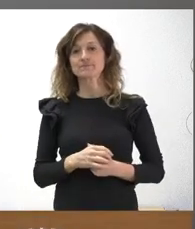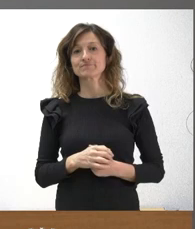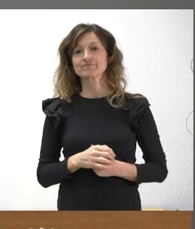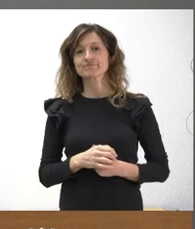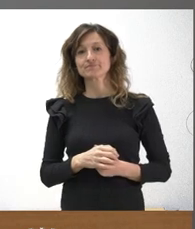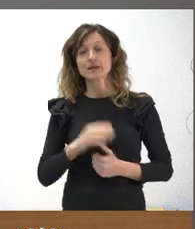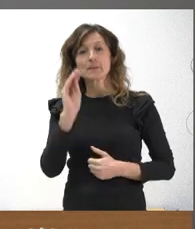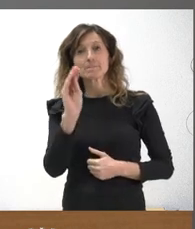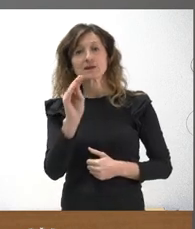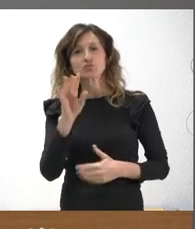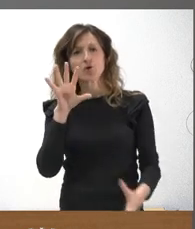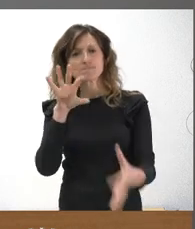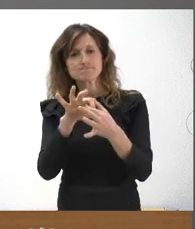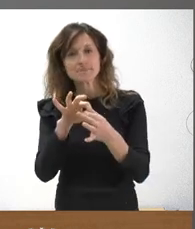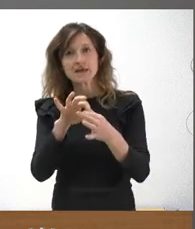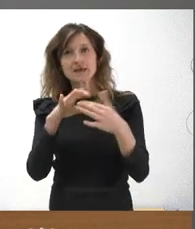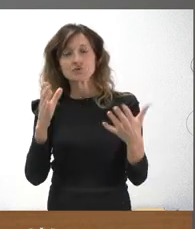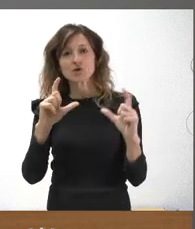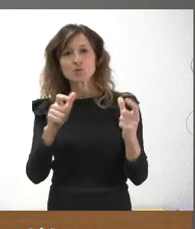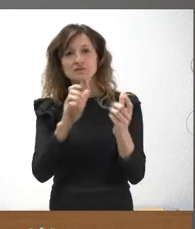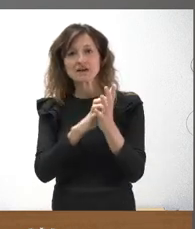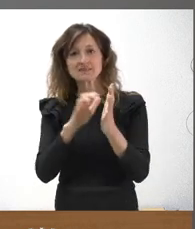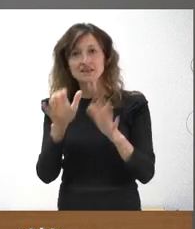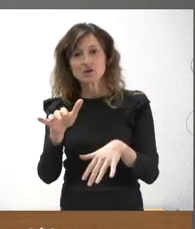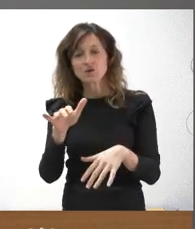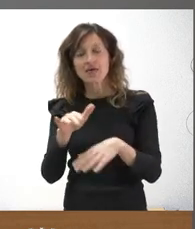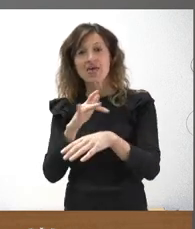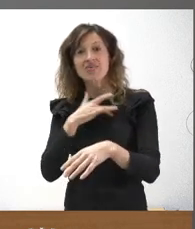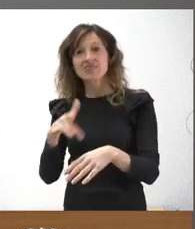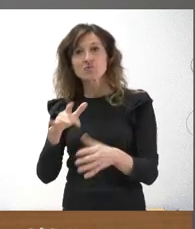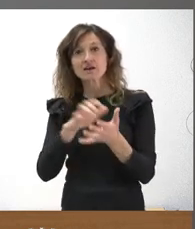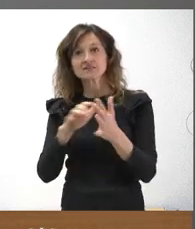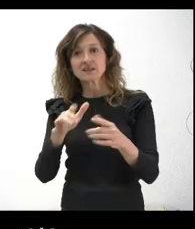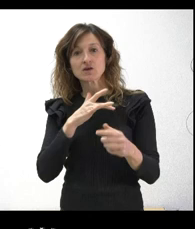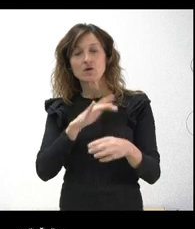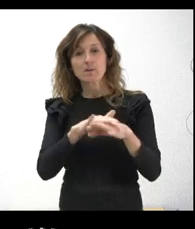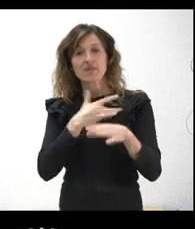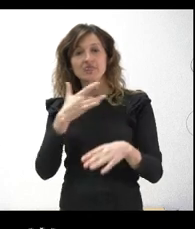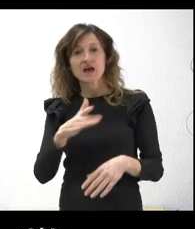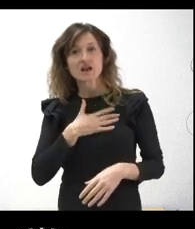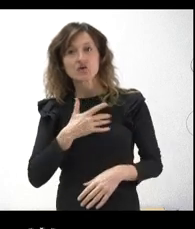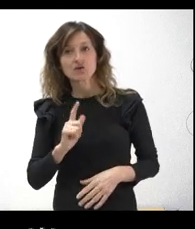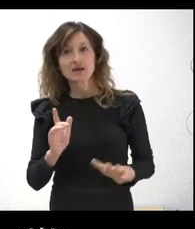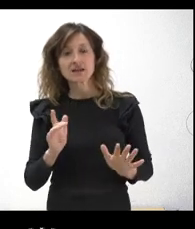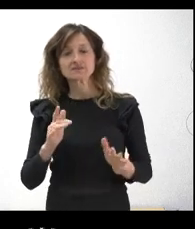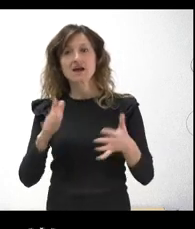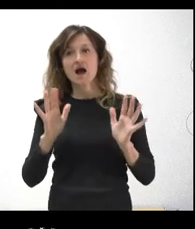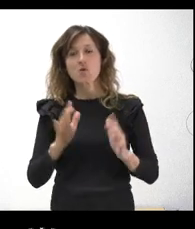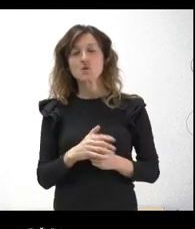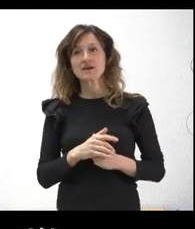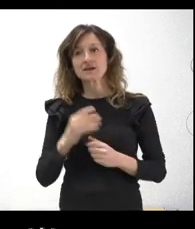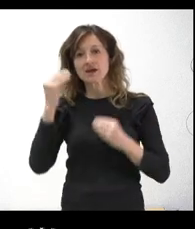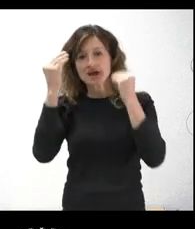asunto entiendo que la junta entonces no es partidaria de de que se le condone la deuda a Castilla y león Aunque en este consejo de política fiscal y financiera se